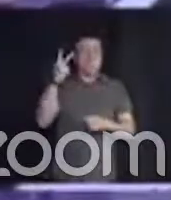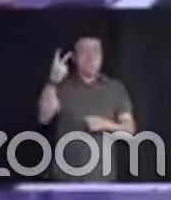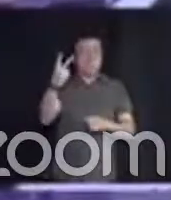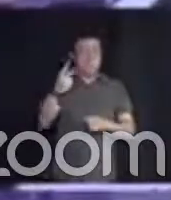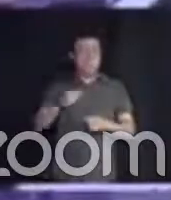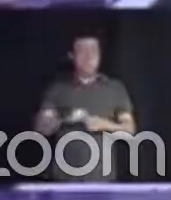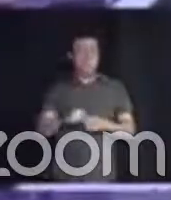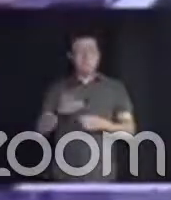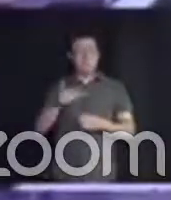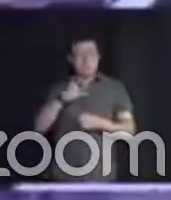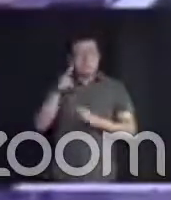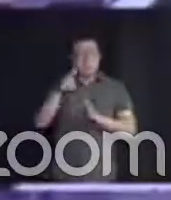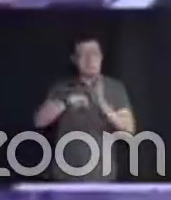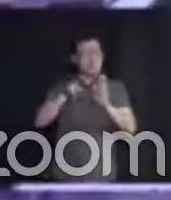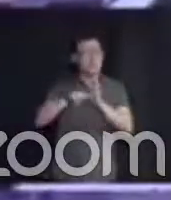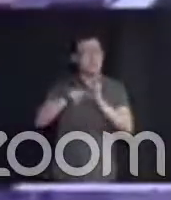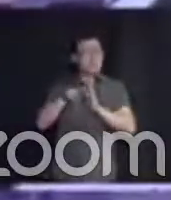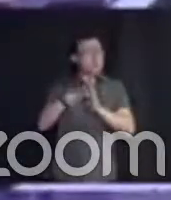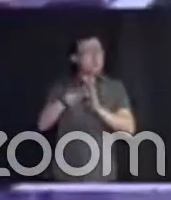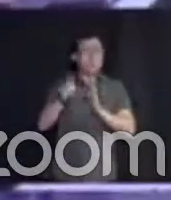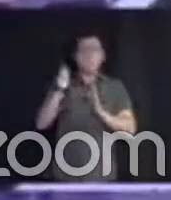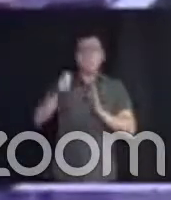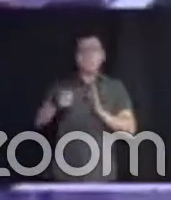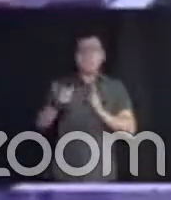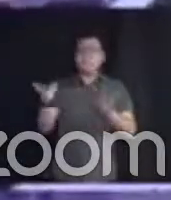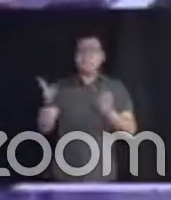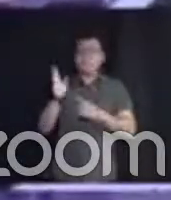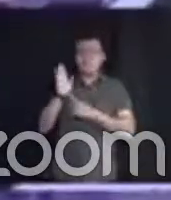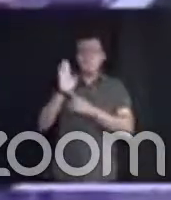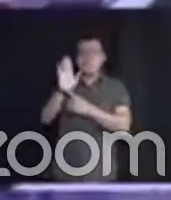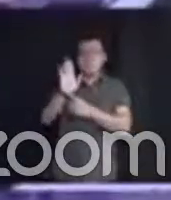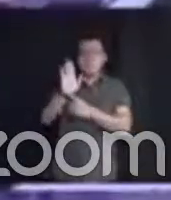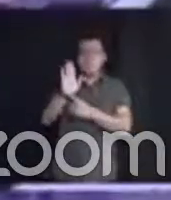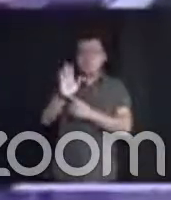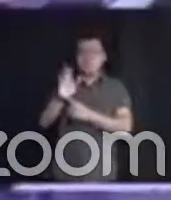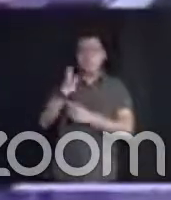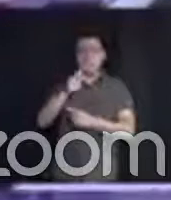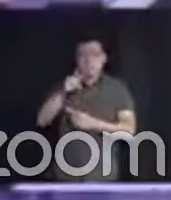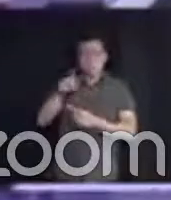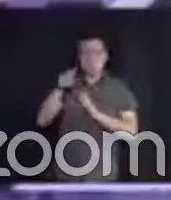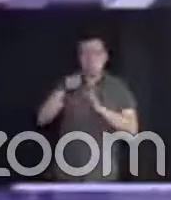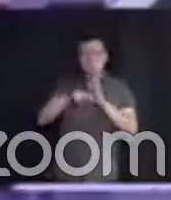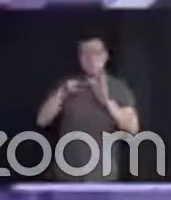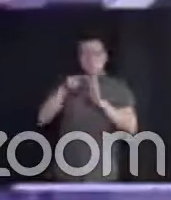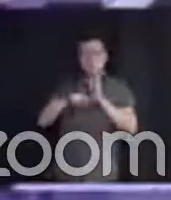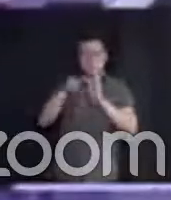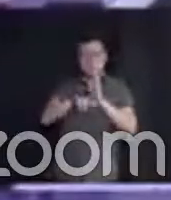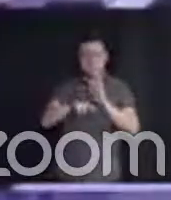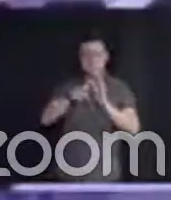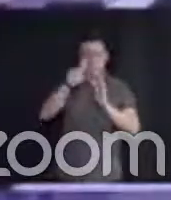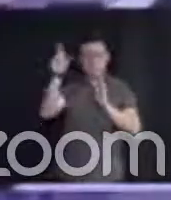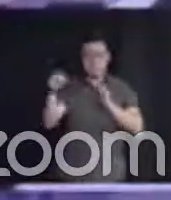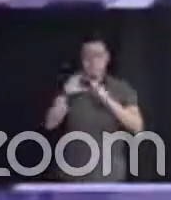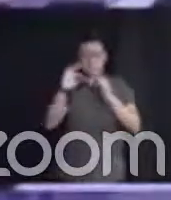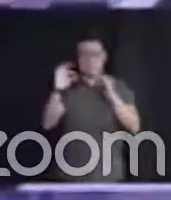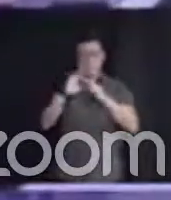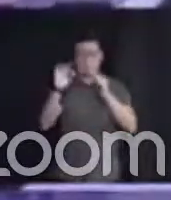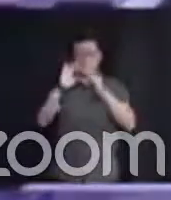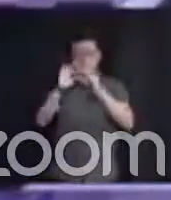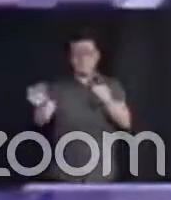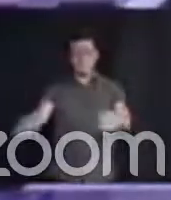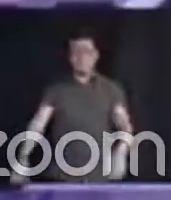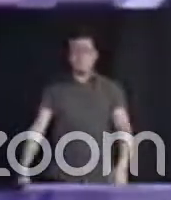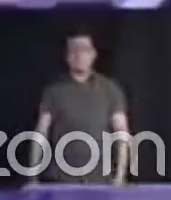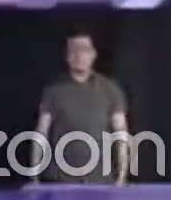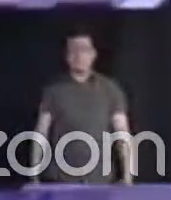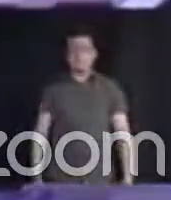¿Hay videíto? ¿Qué hay? ¿Video? ¿Les pongo el video y luego platicamos? Venga, adelante